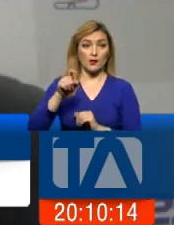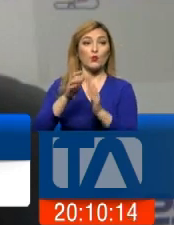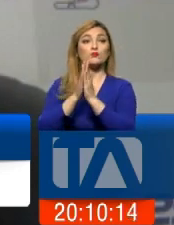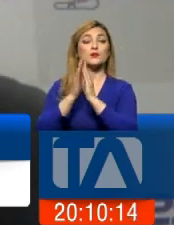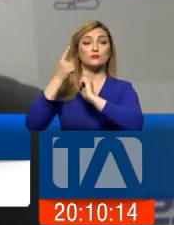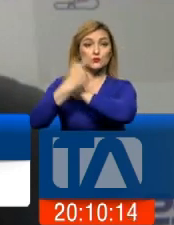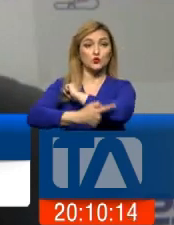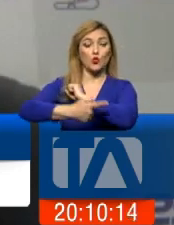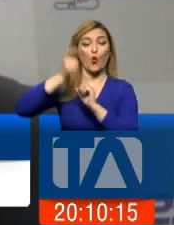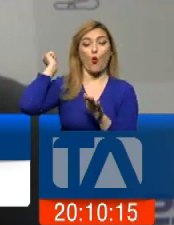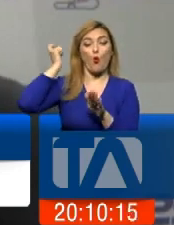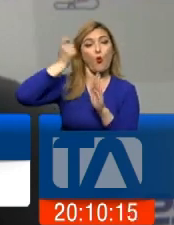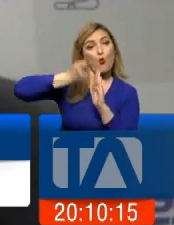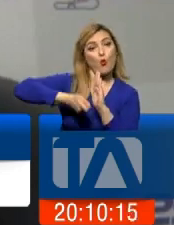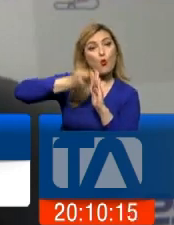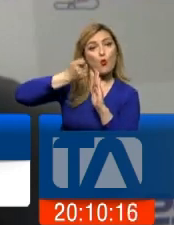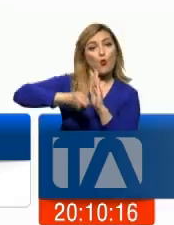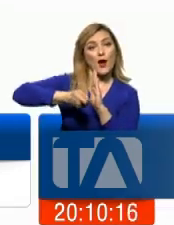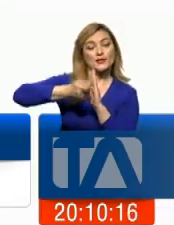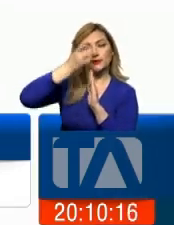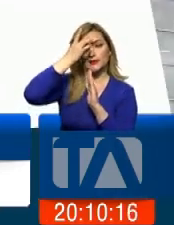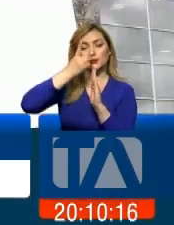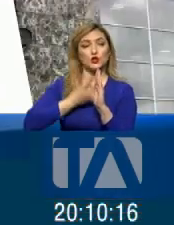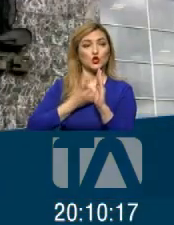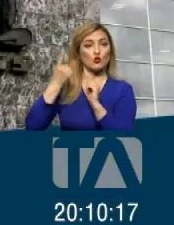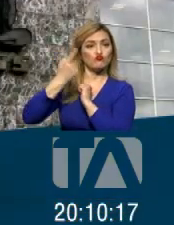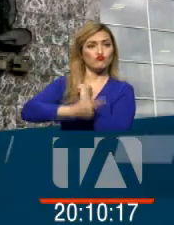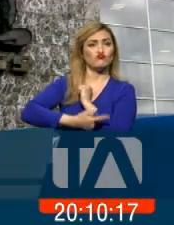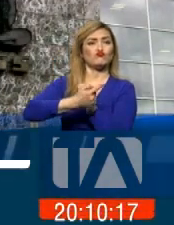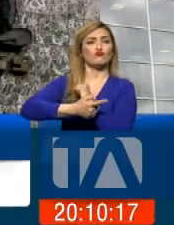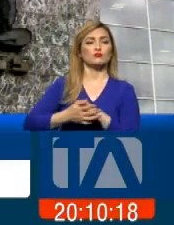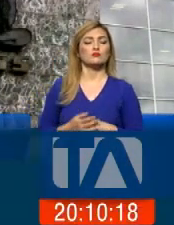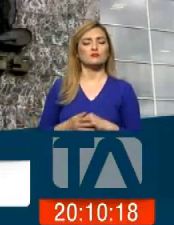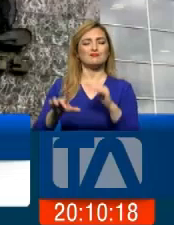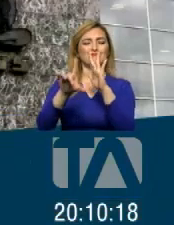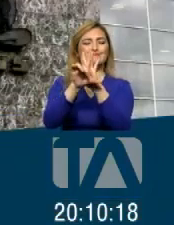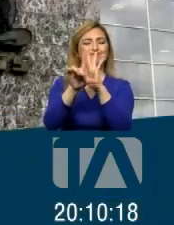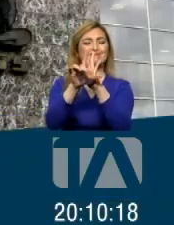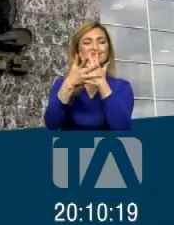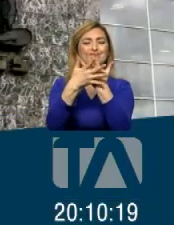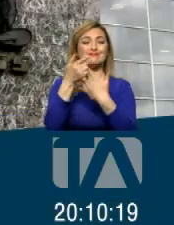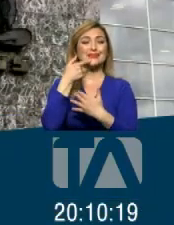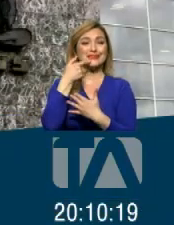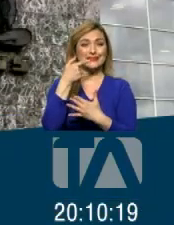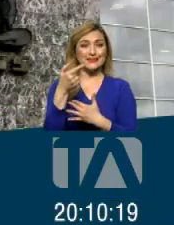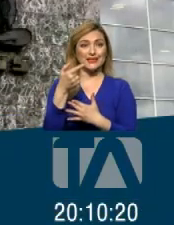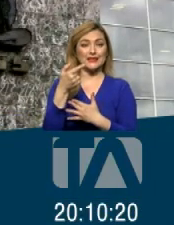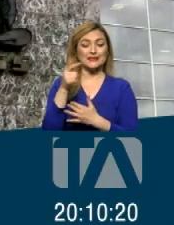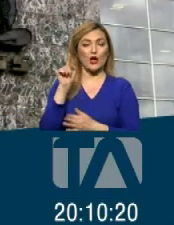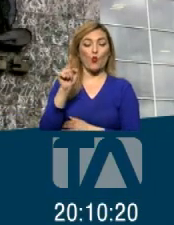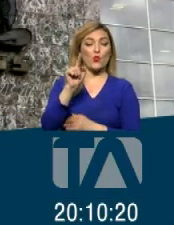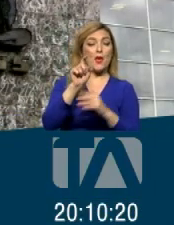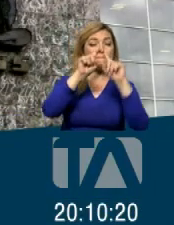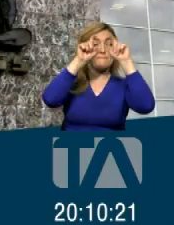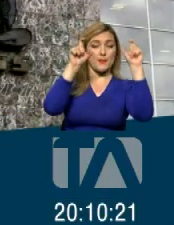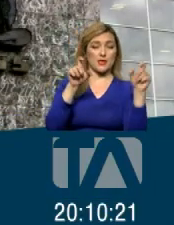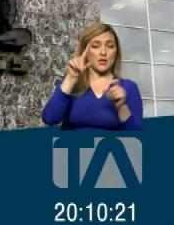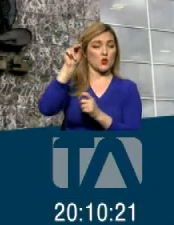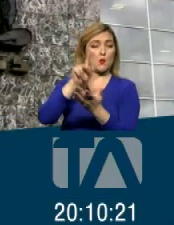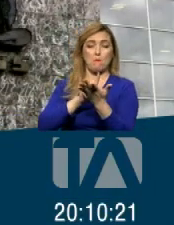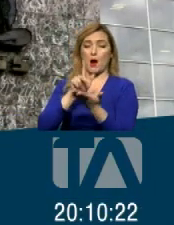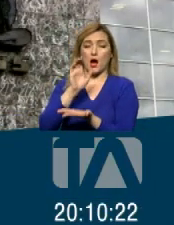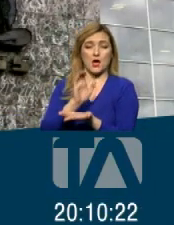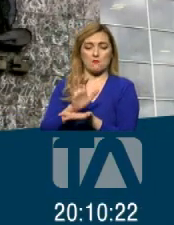para que un juez finalmente sentencie. El Código Orgánico Integral Penal tipifica a la retención ilegal de aportaciones a la seguridad